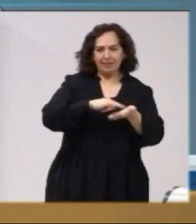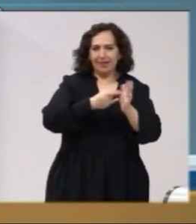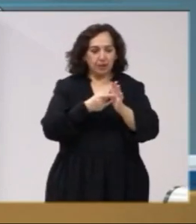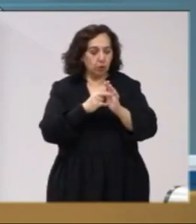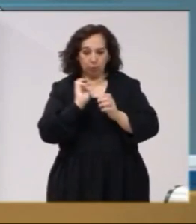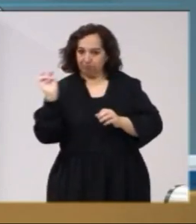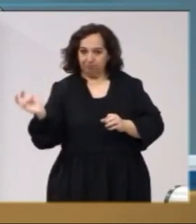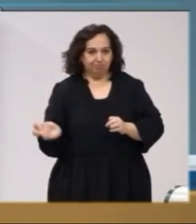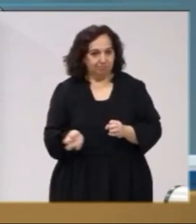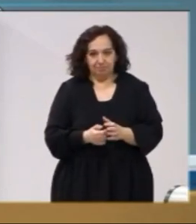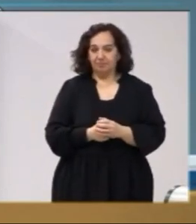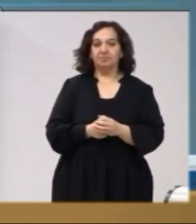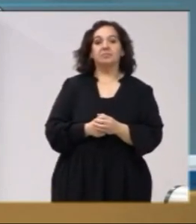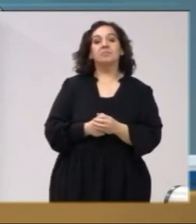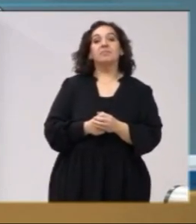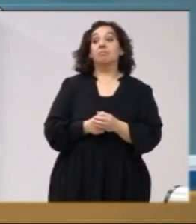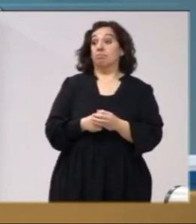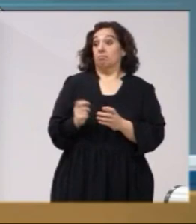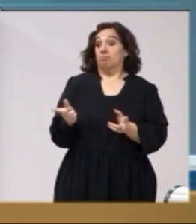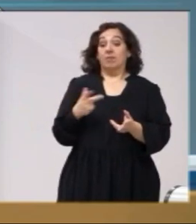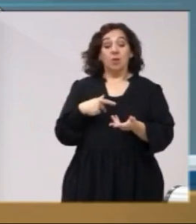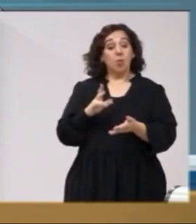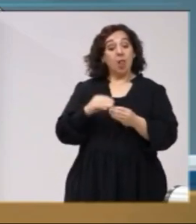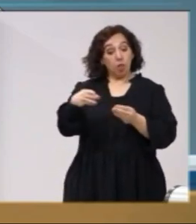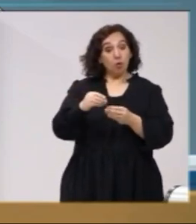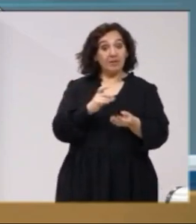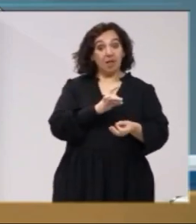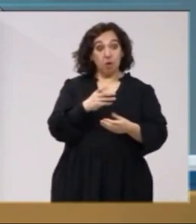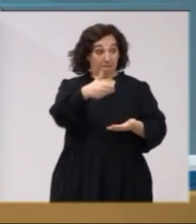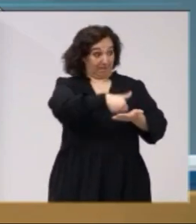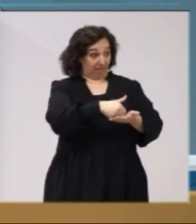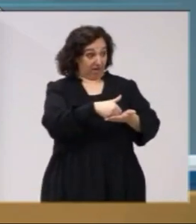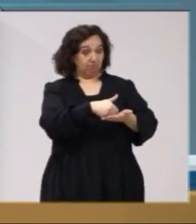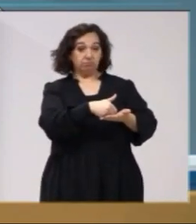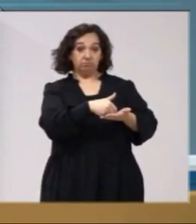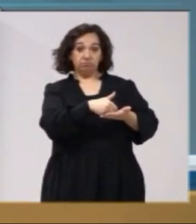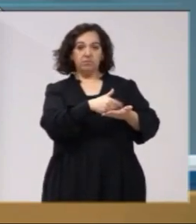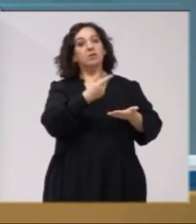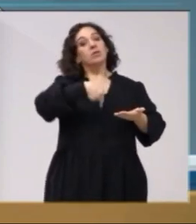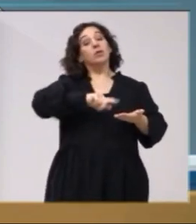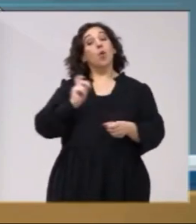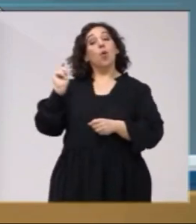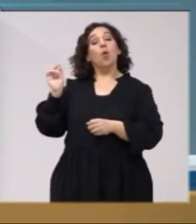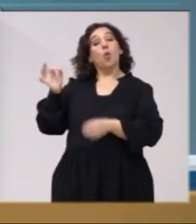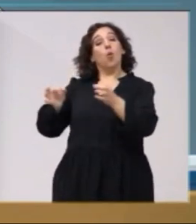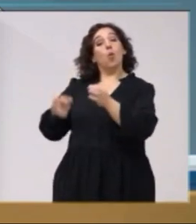técnicos. A la vista de la documentación demandada, hemos solicitado al